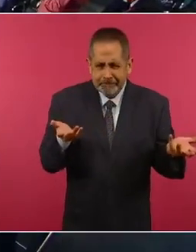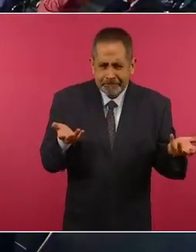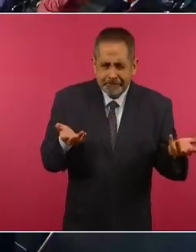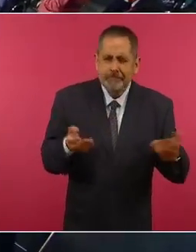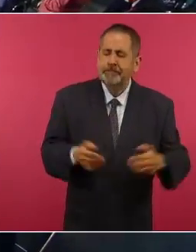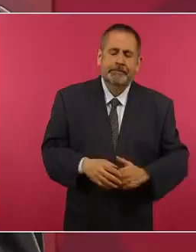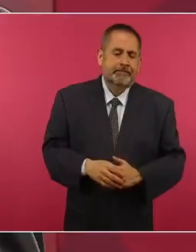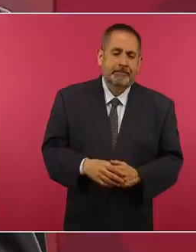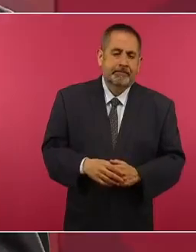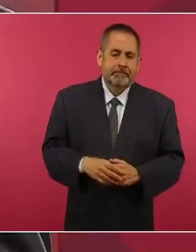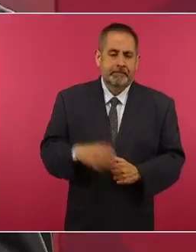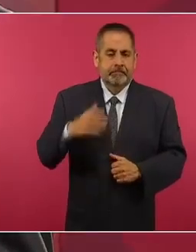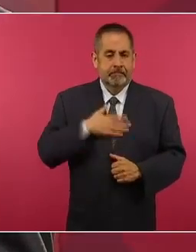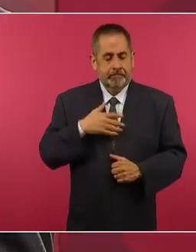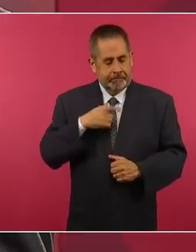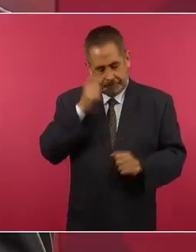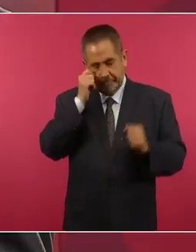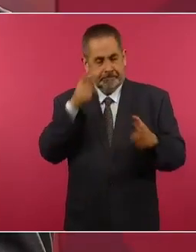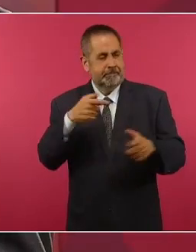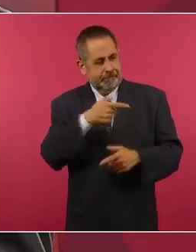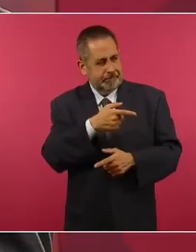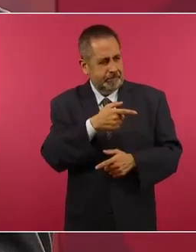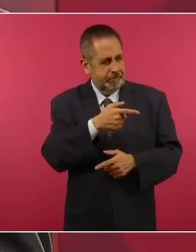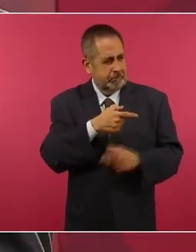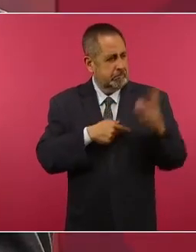Por eso me quedé sorprendido.